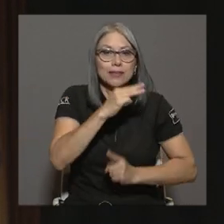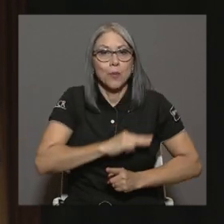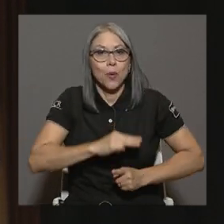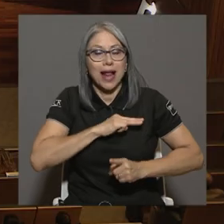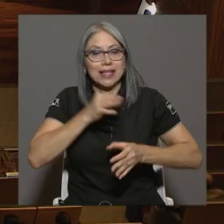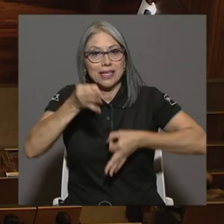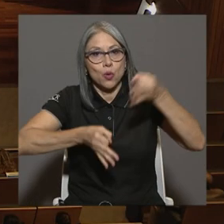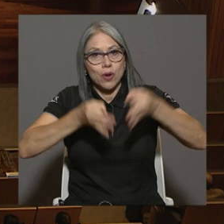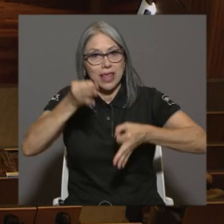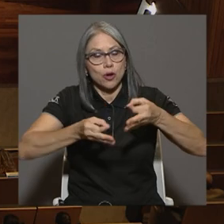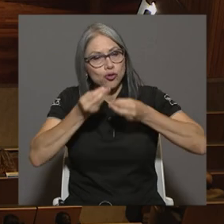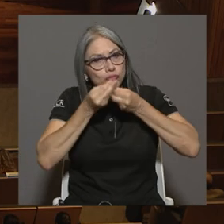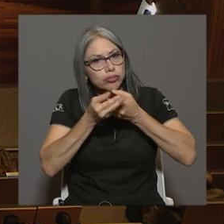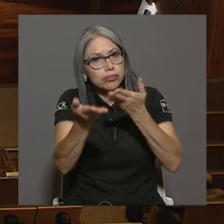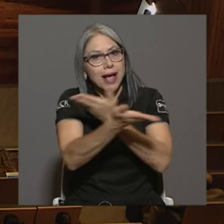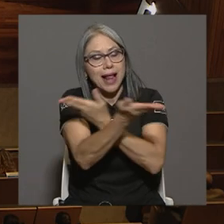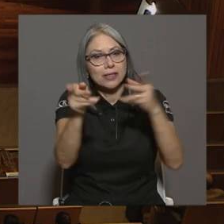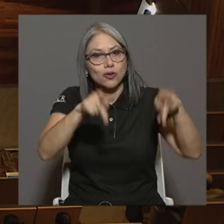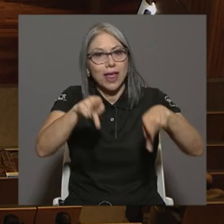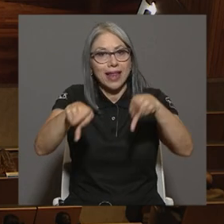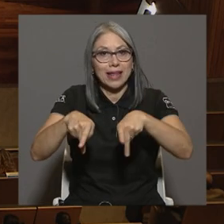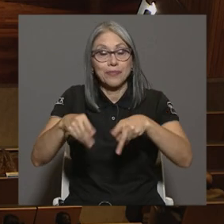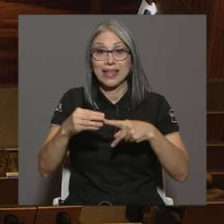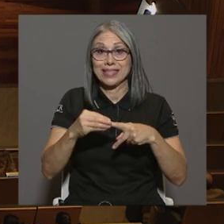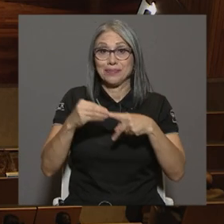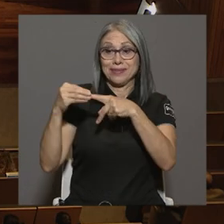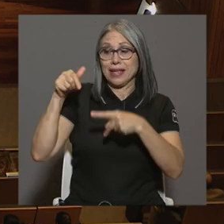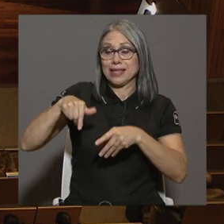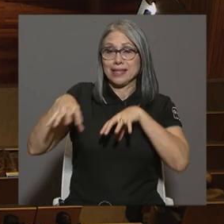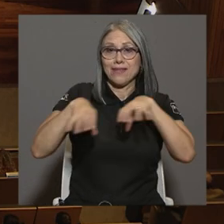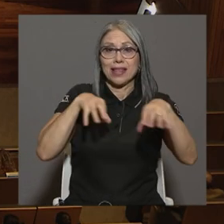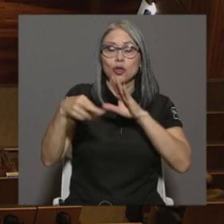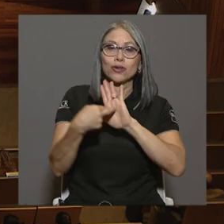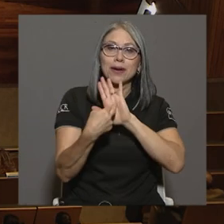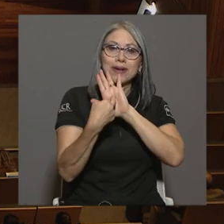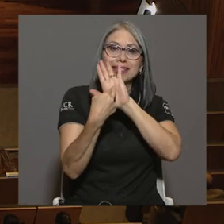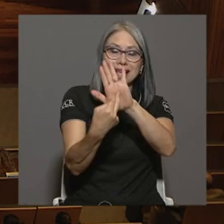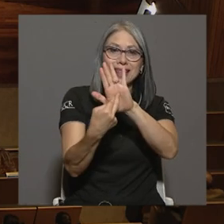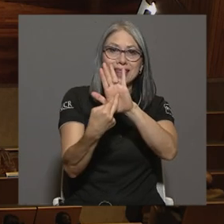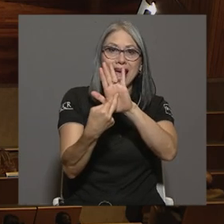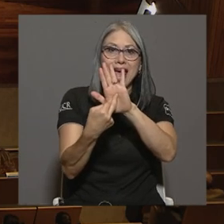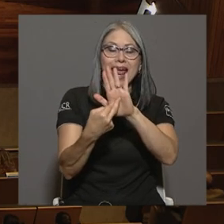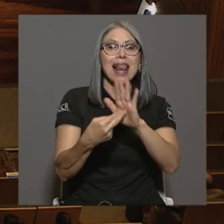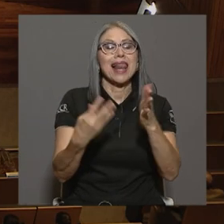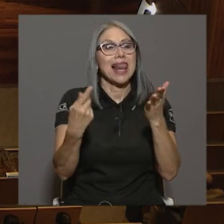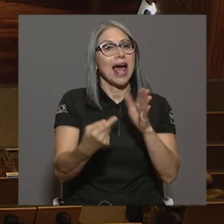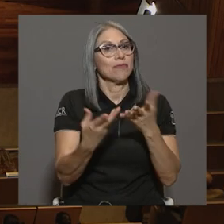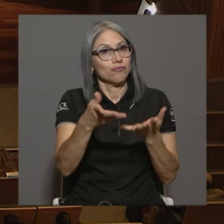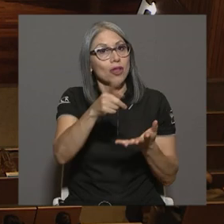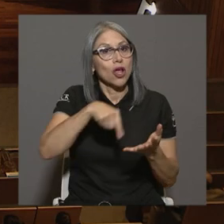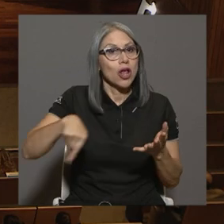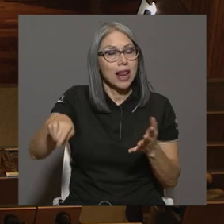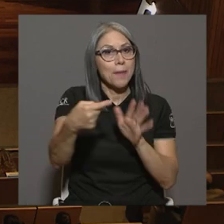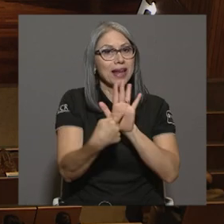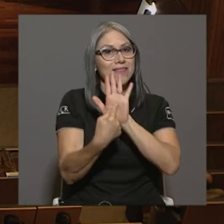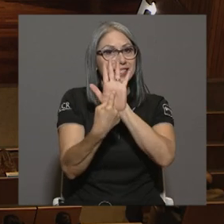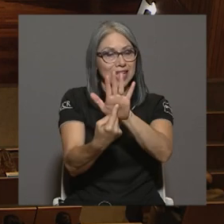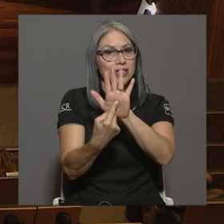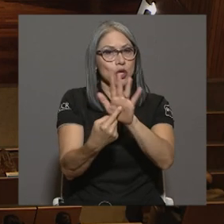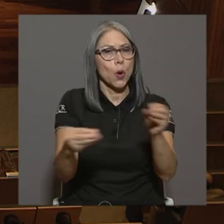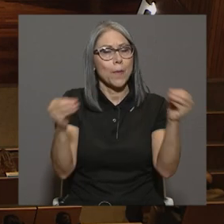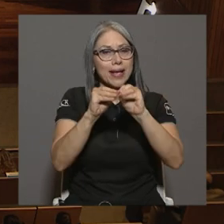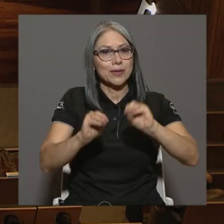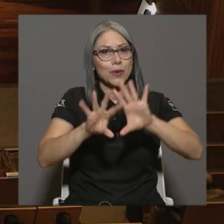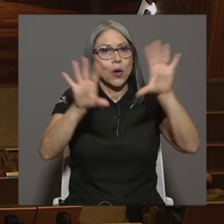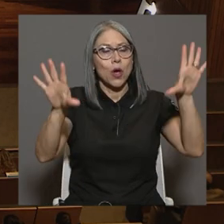ciudadanía. Más aún, este evento representa la manifestación más explícita de un ejercicio responsable